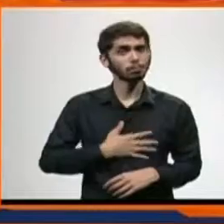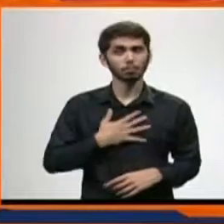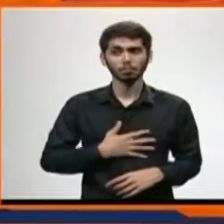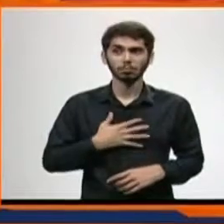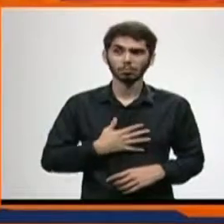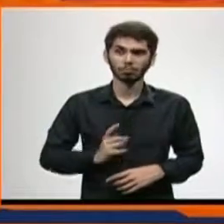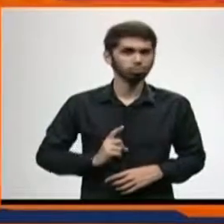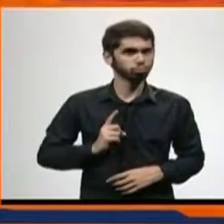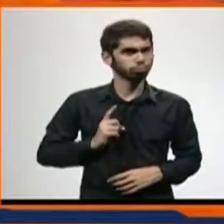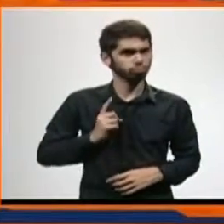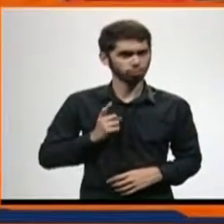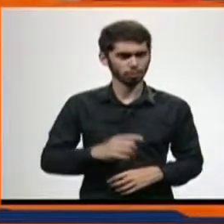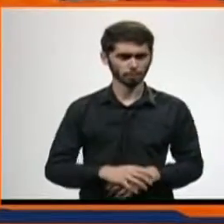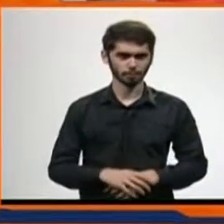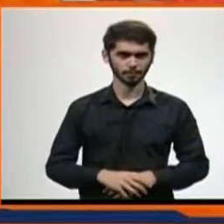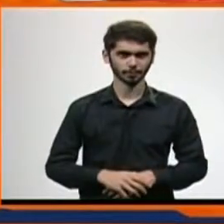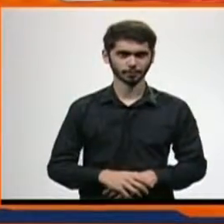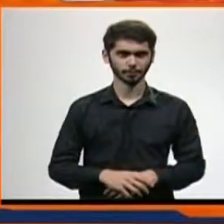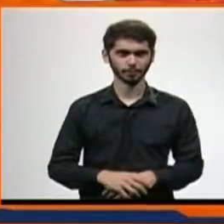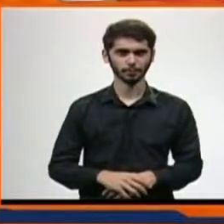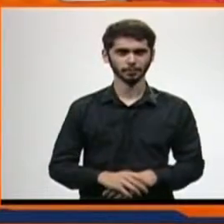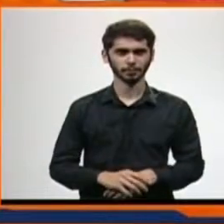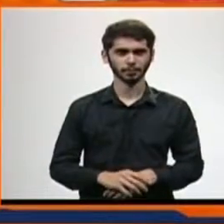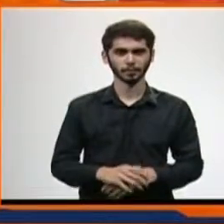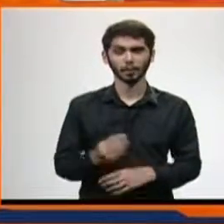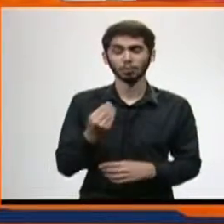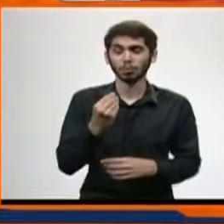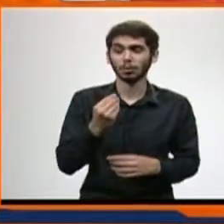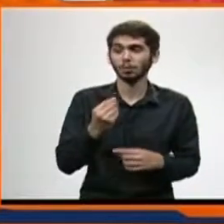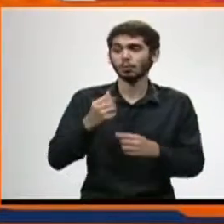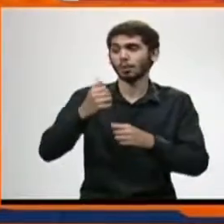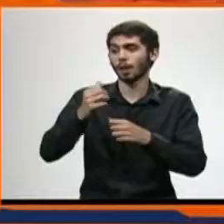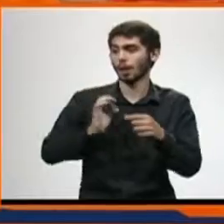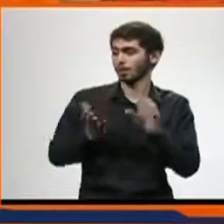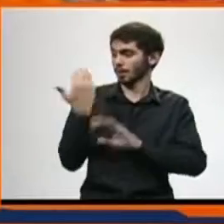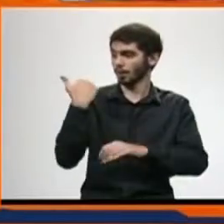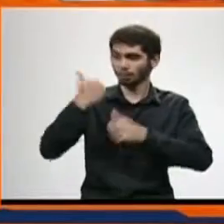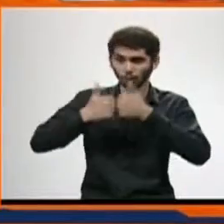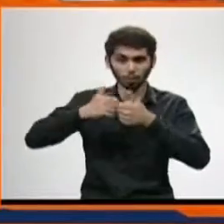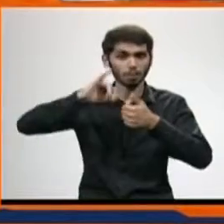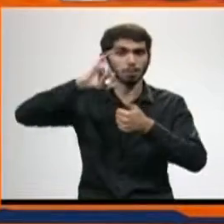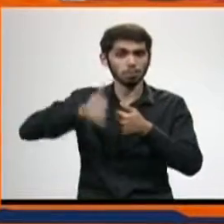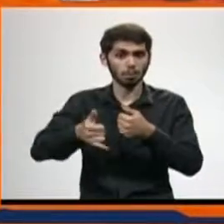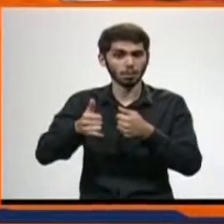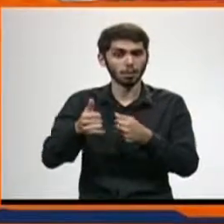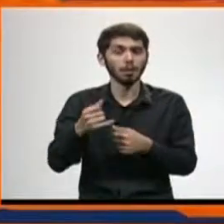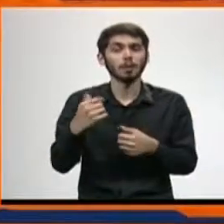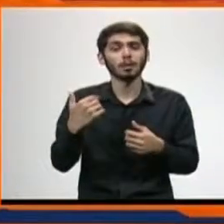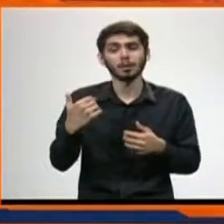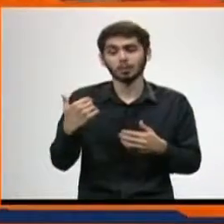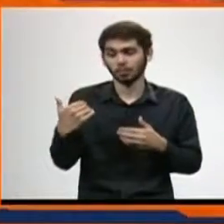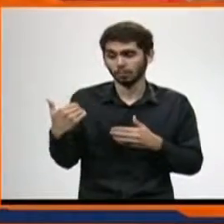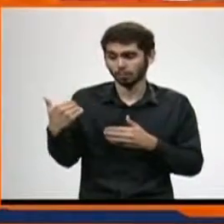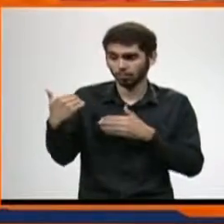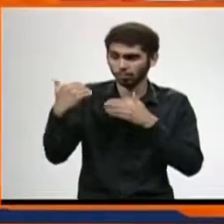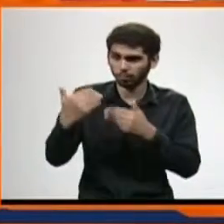eh Porque Bueno aparte de haber ganado el torneo el año anterior eh después de